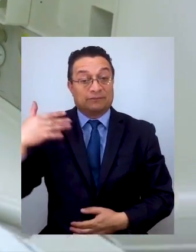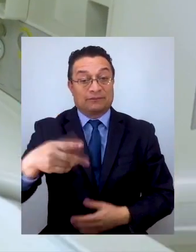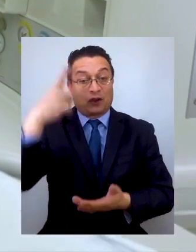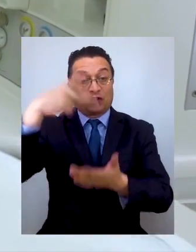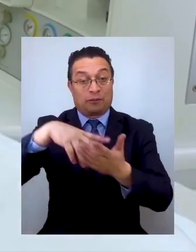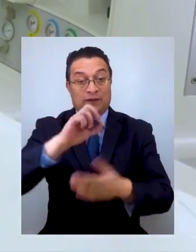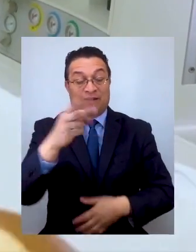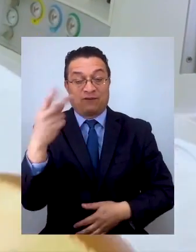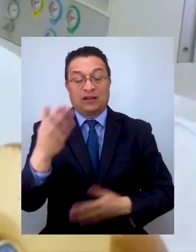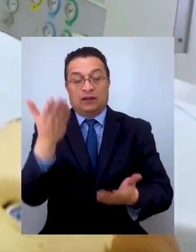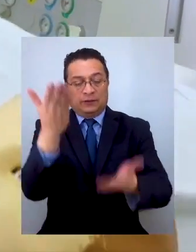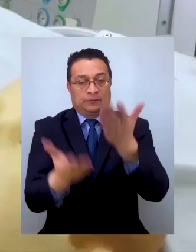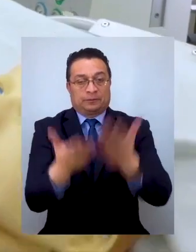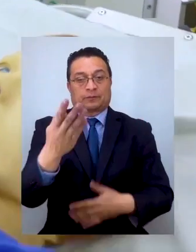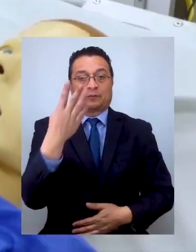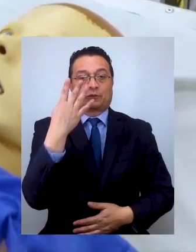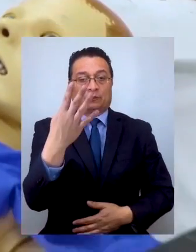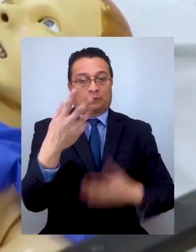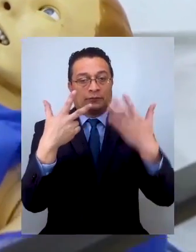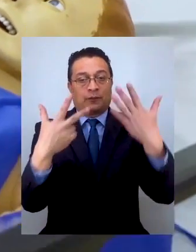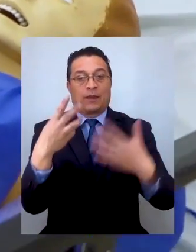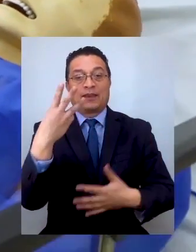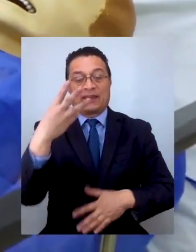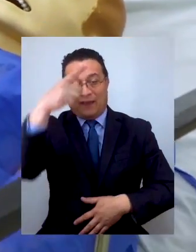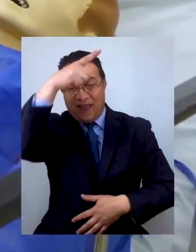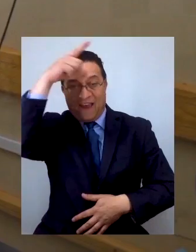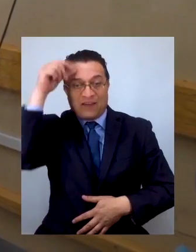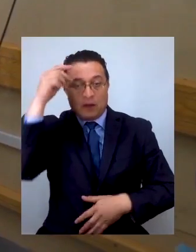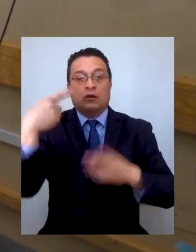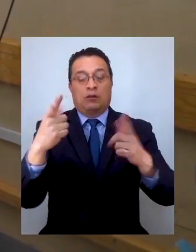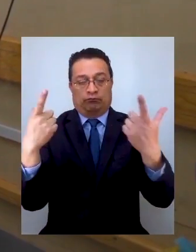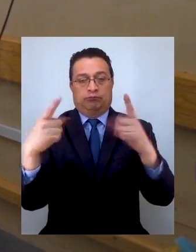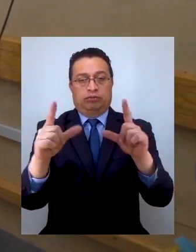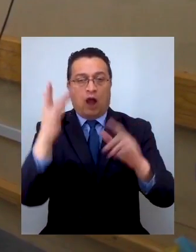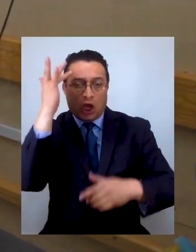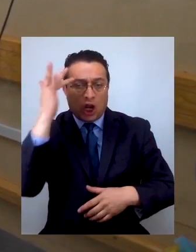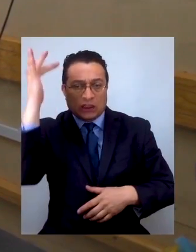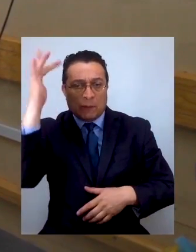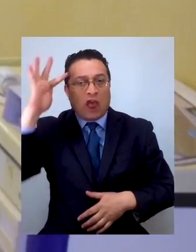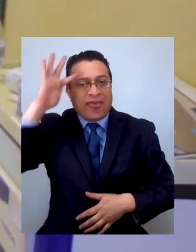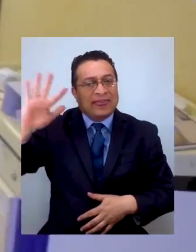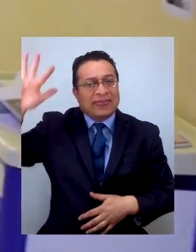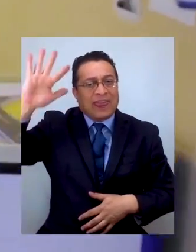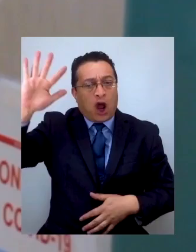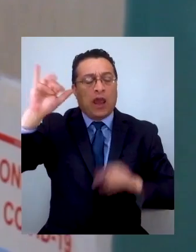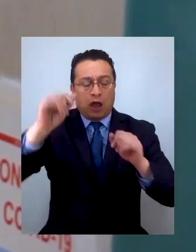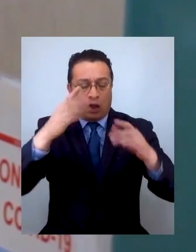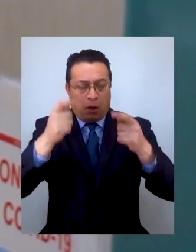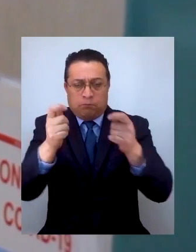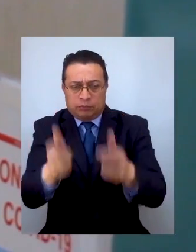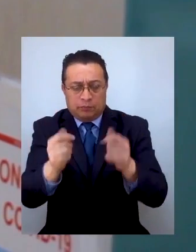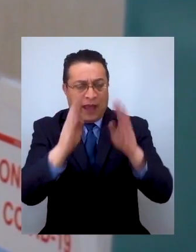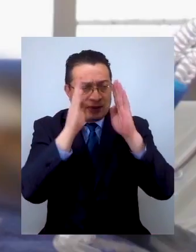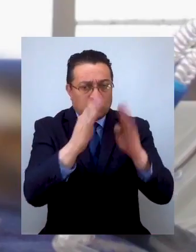Durante el 2020 se evaluaron 483 enfermeros para certificar conocimientos teóricos, competencias